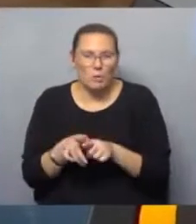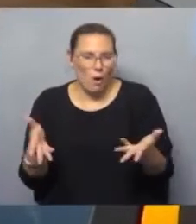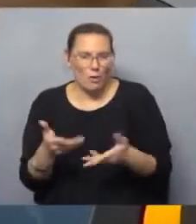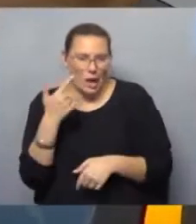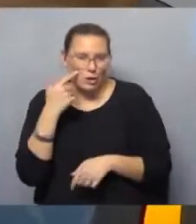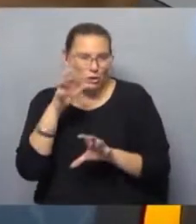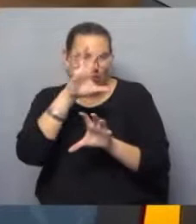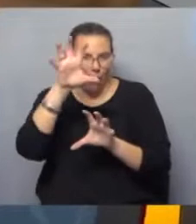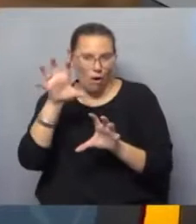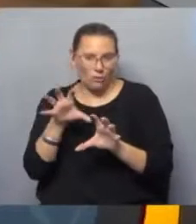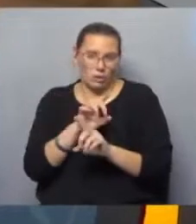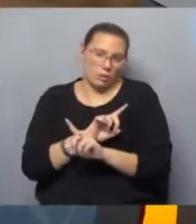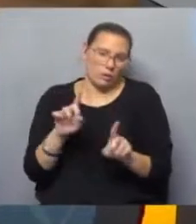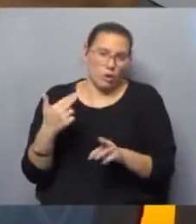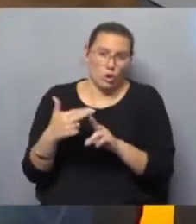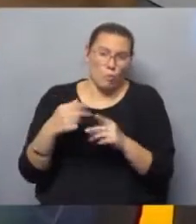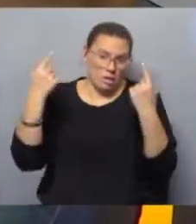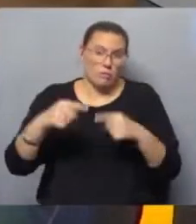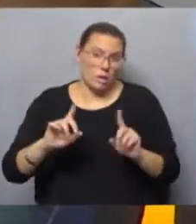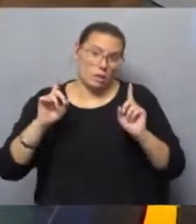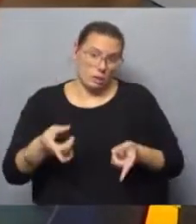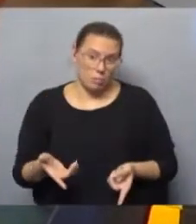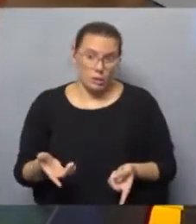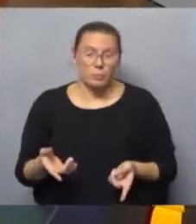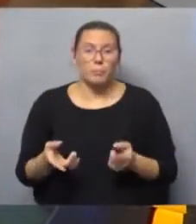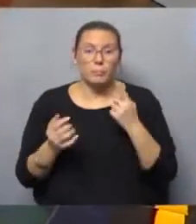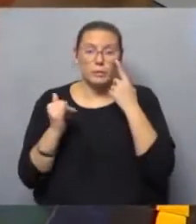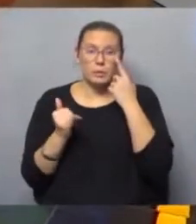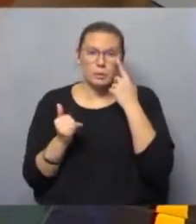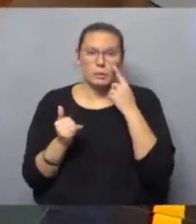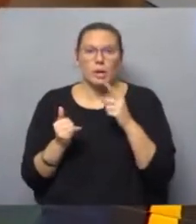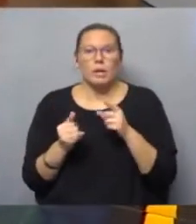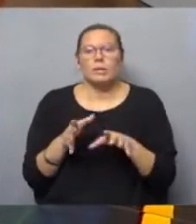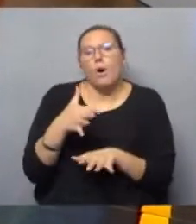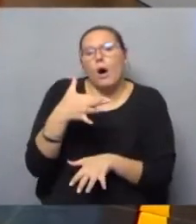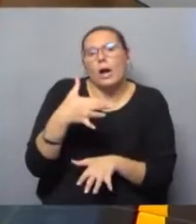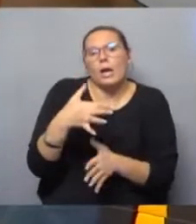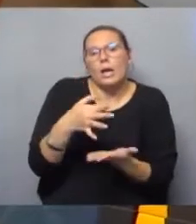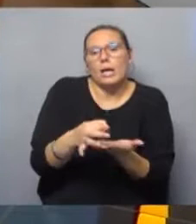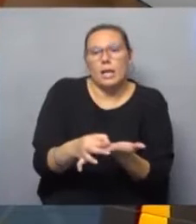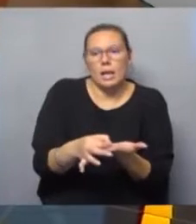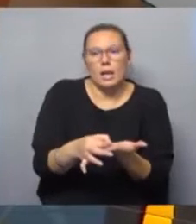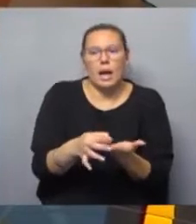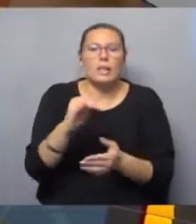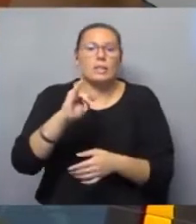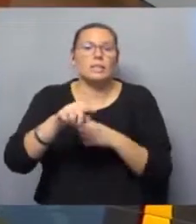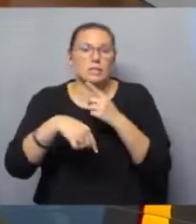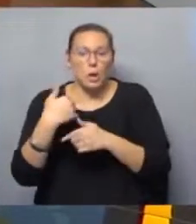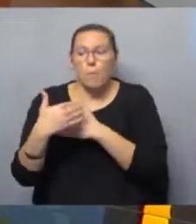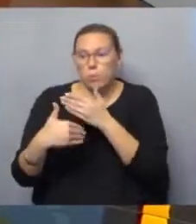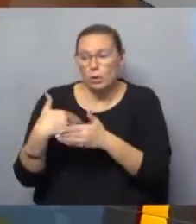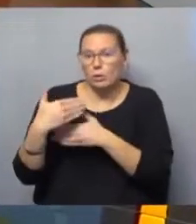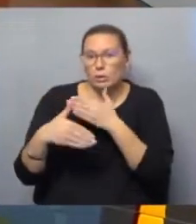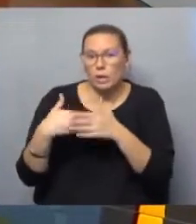tenemos ahora. No, de hecho, hasta otros nombres tenían. Diríamos, pequeñas islas que, bueno, después sí, con el propio proceso se